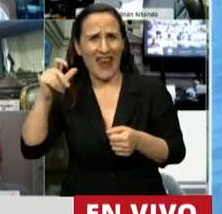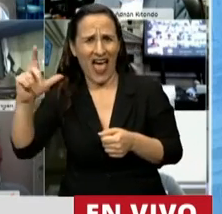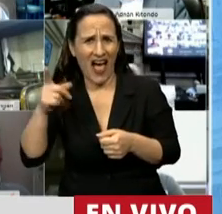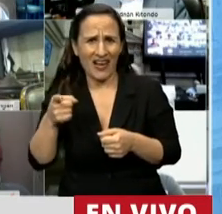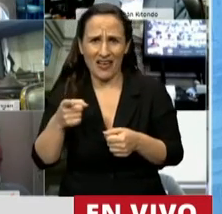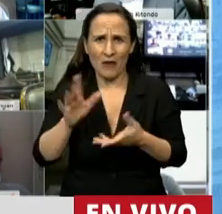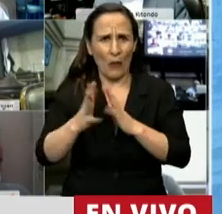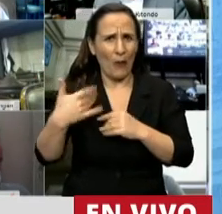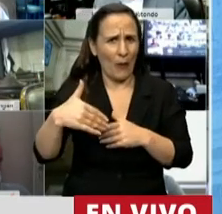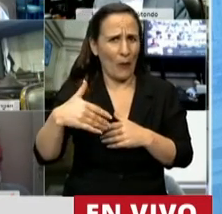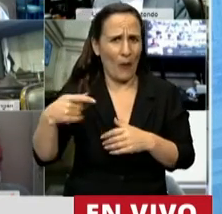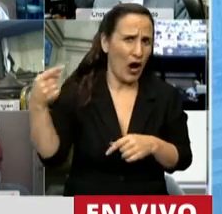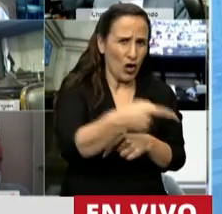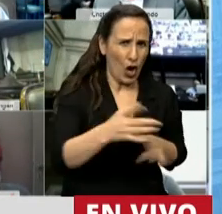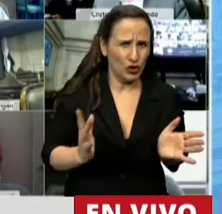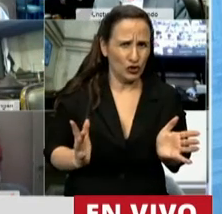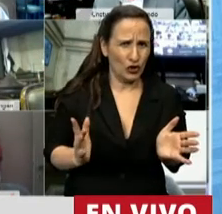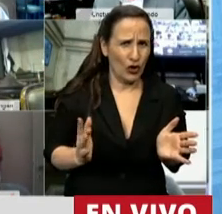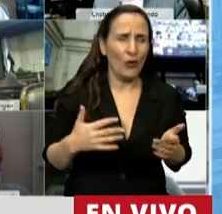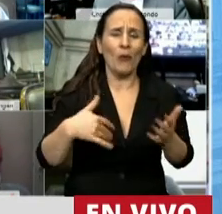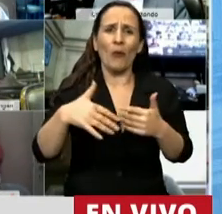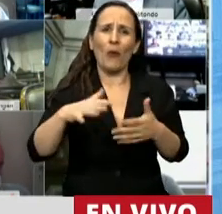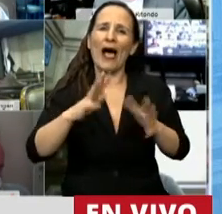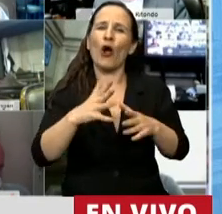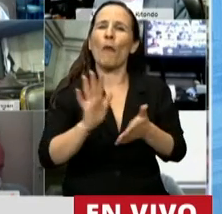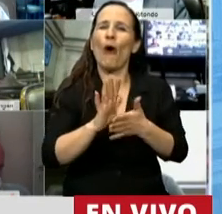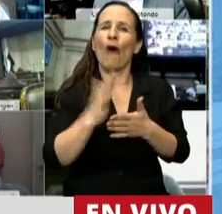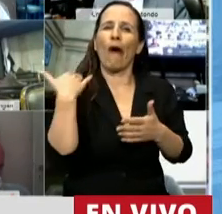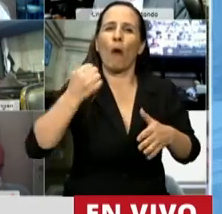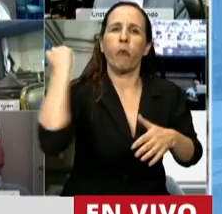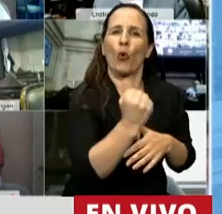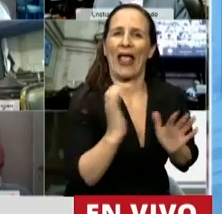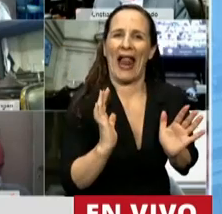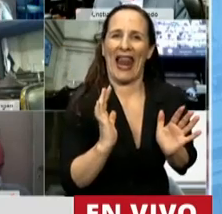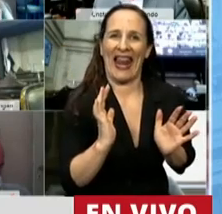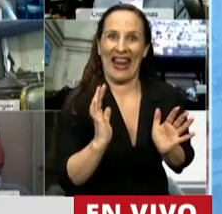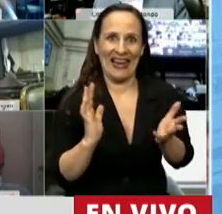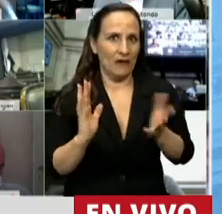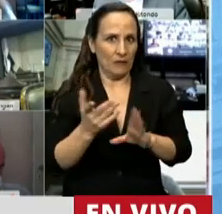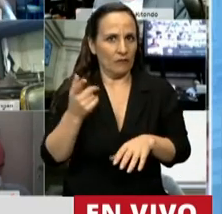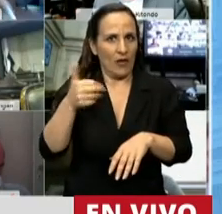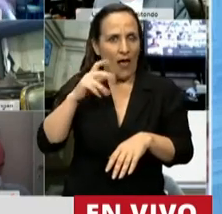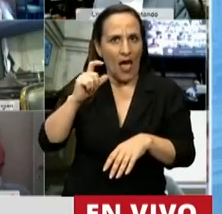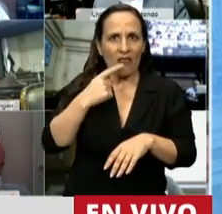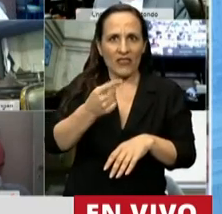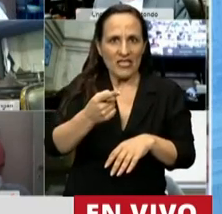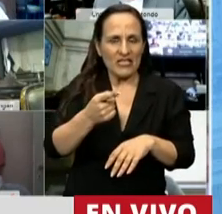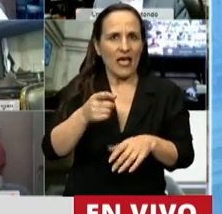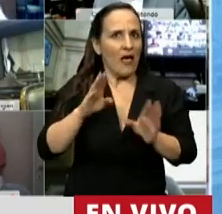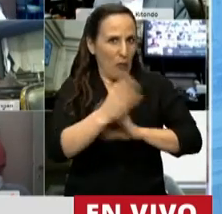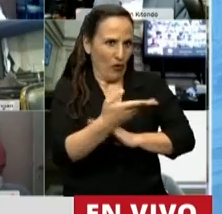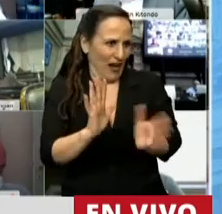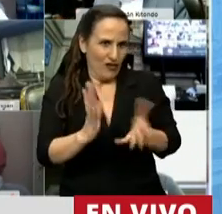una jugada en contra, que le clavaría un puñal por la espalda? ANAC dice que la terminal no